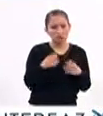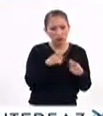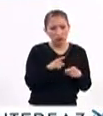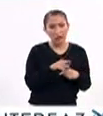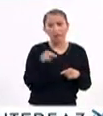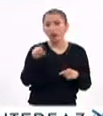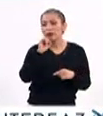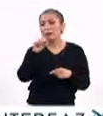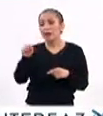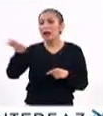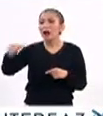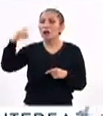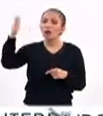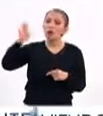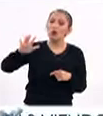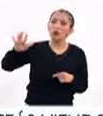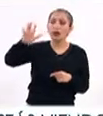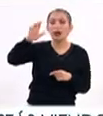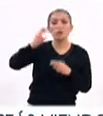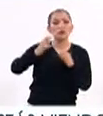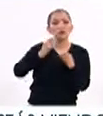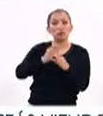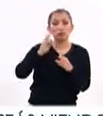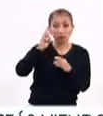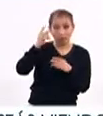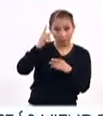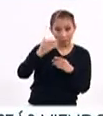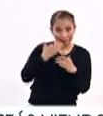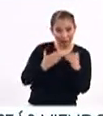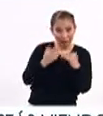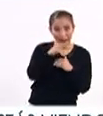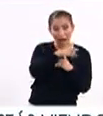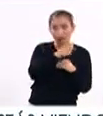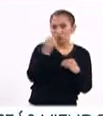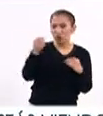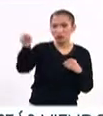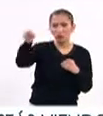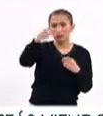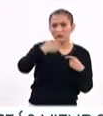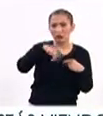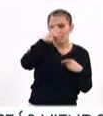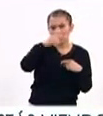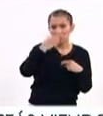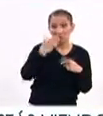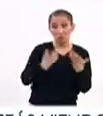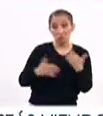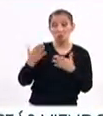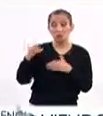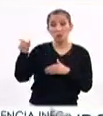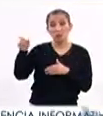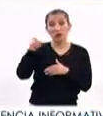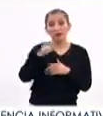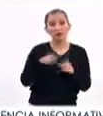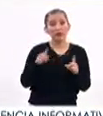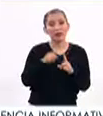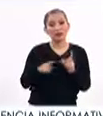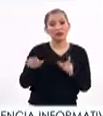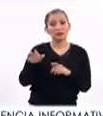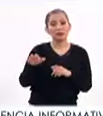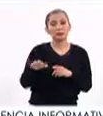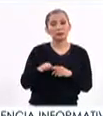pero también del papel que están haciendo en el resto del mundo, porque no solo estás tú, hay muchos mexicanos que están teniendo grandes éxitos en